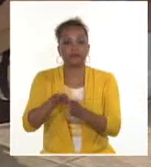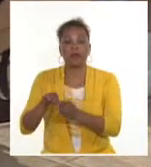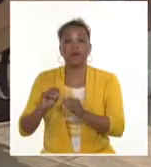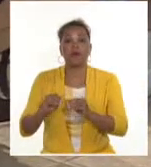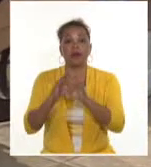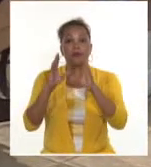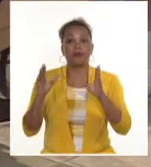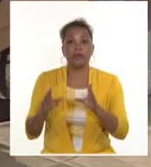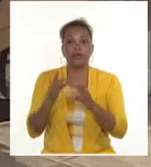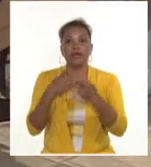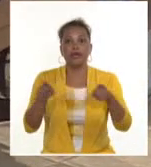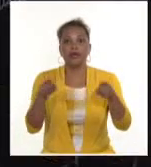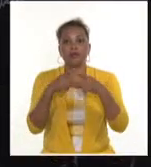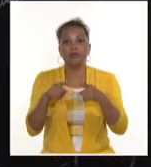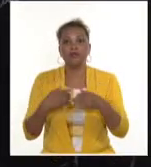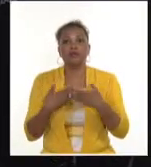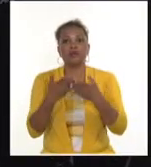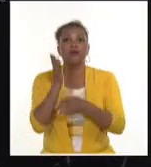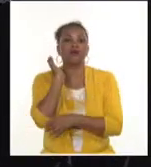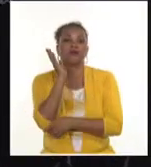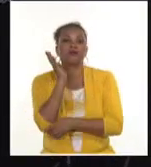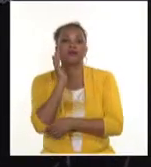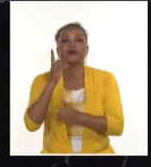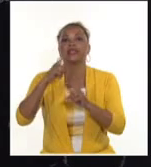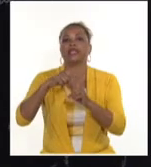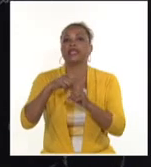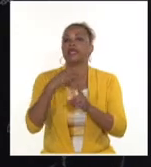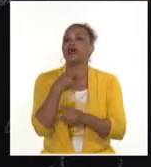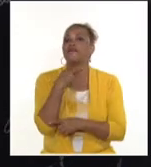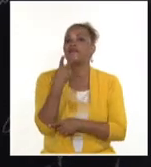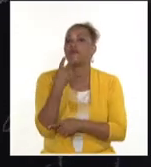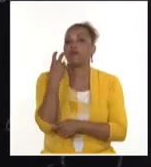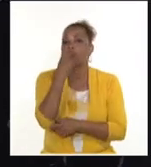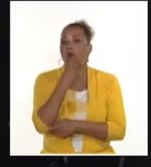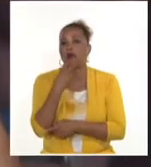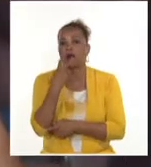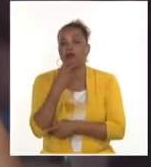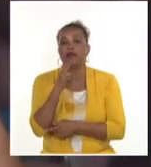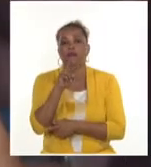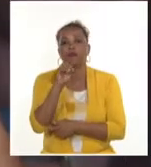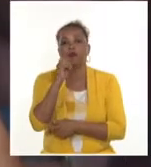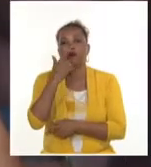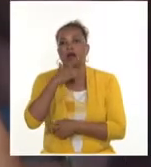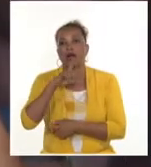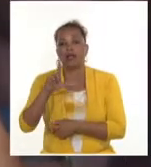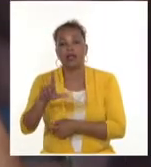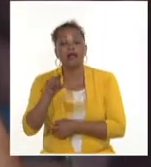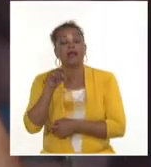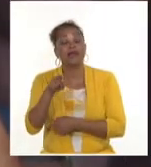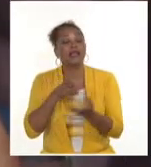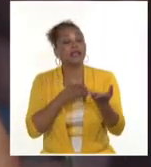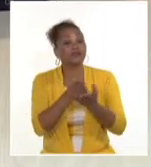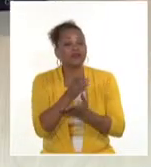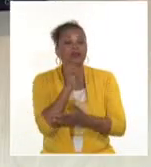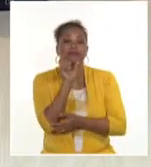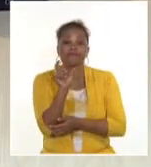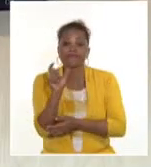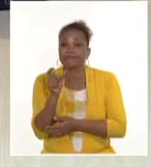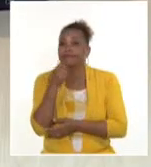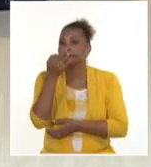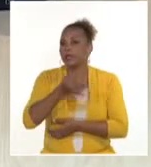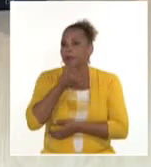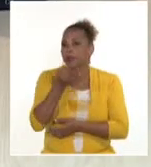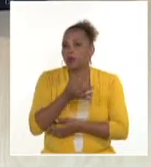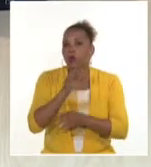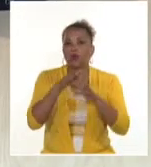René baños ofreció la conferencia la técnica vocal en el grupo sampling a través de sus palabras hizo un acercamiento a la